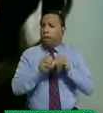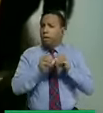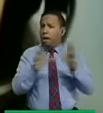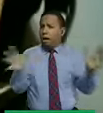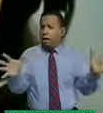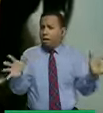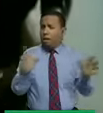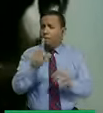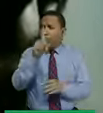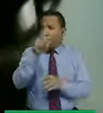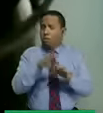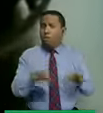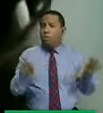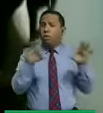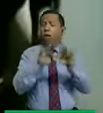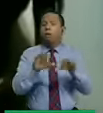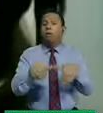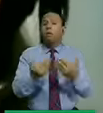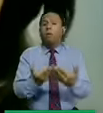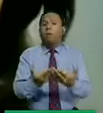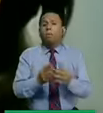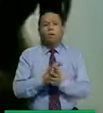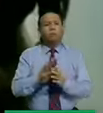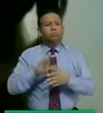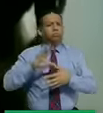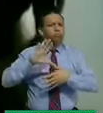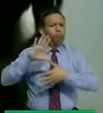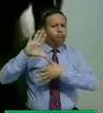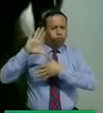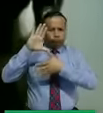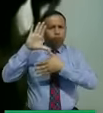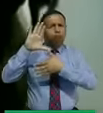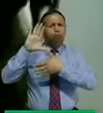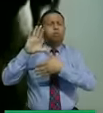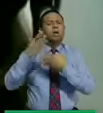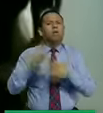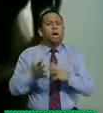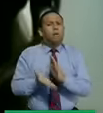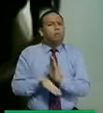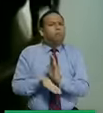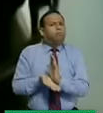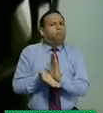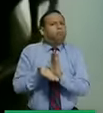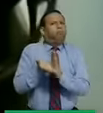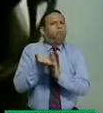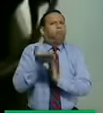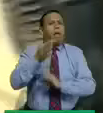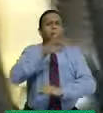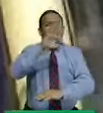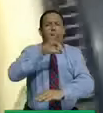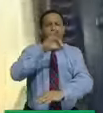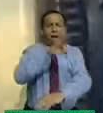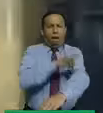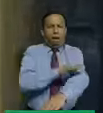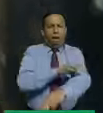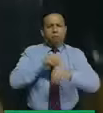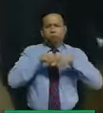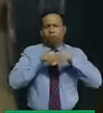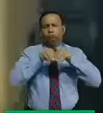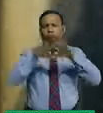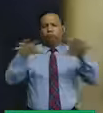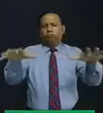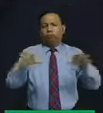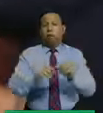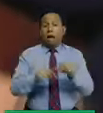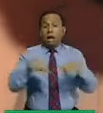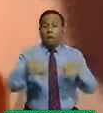y vale resaltar que en toda la región de las Américas este año hubo un incremento de número de casos de dengue. Mientras que en distintos